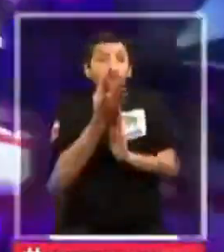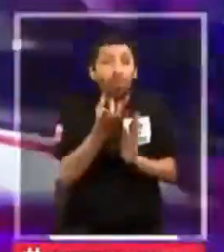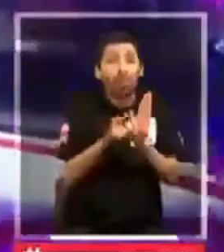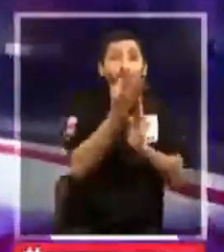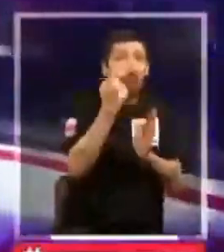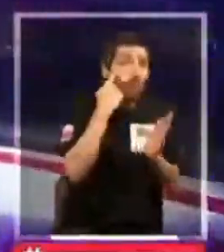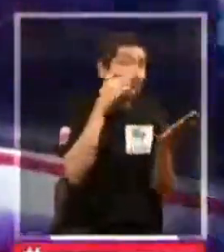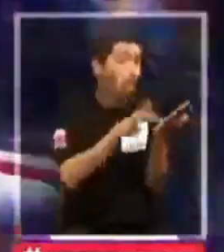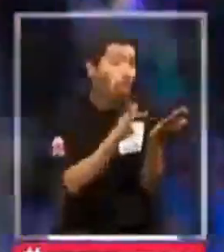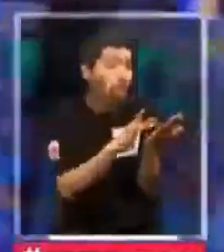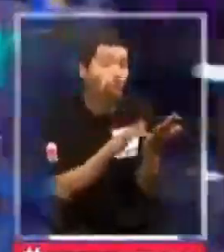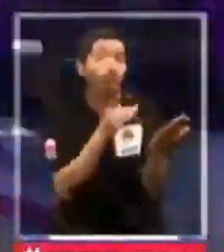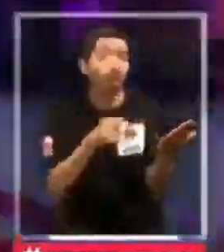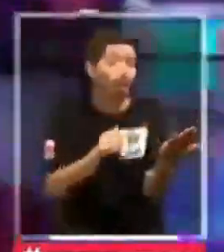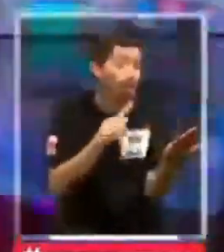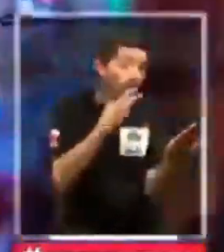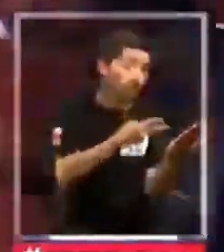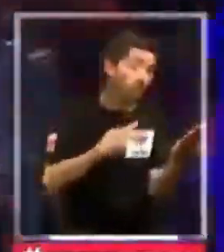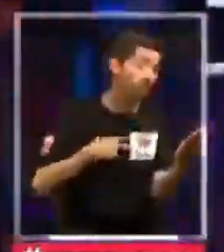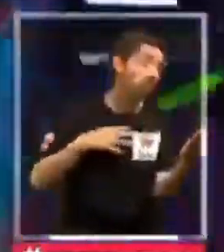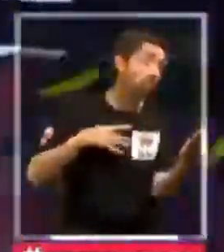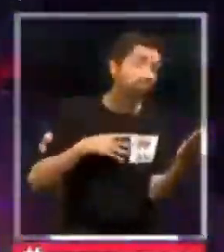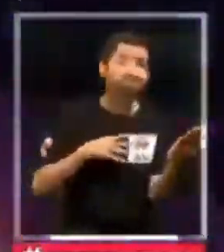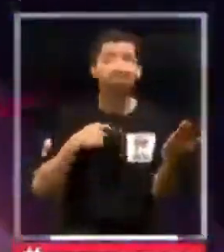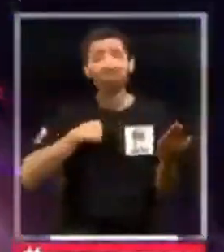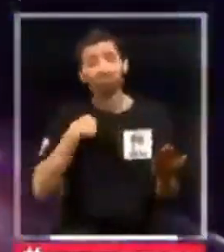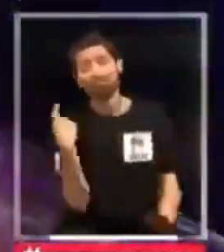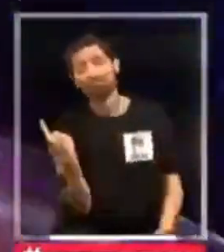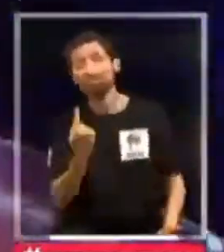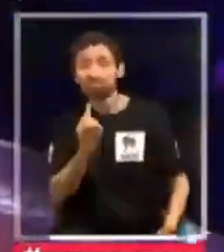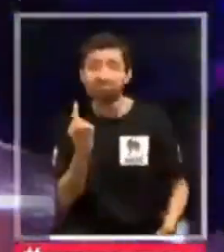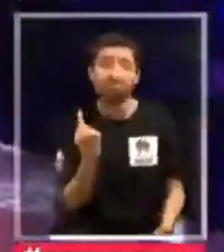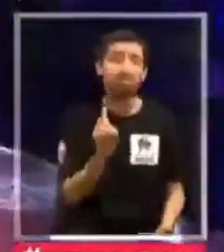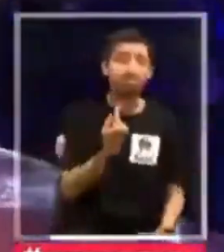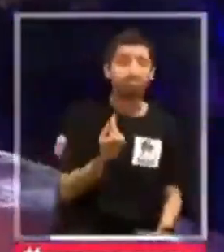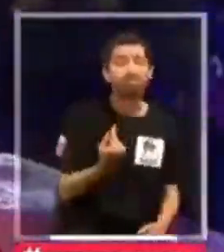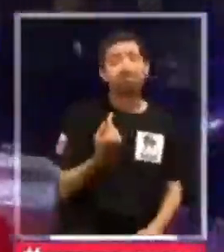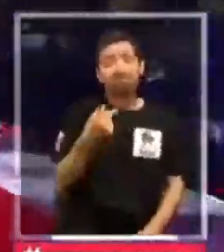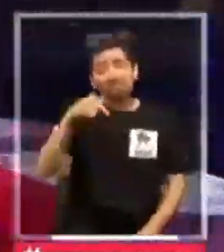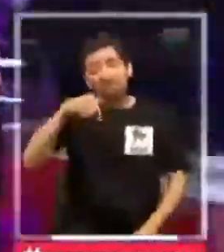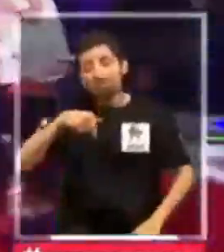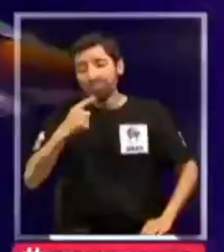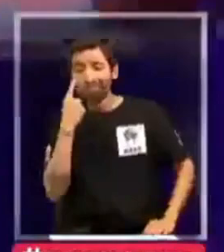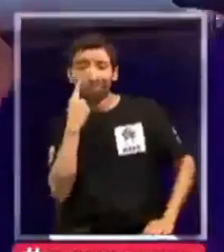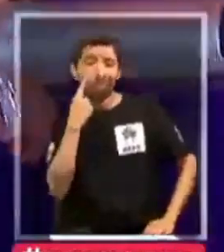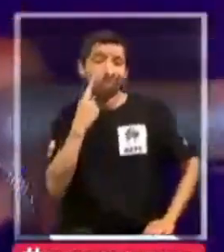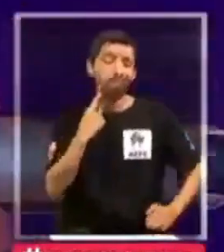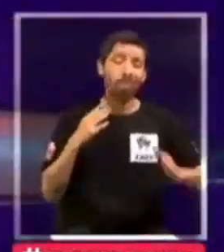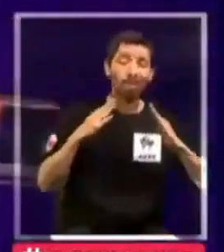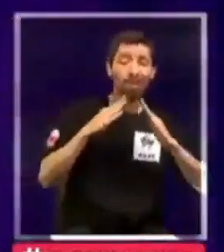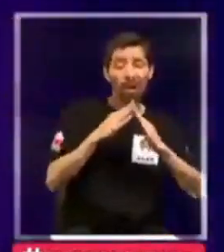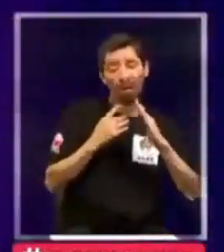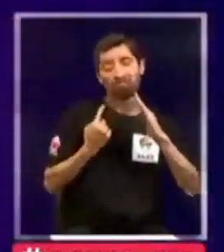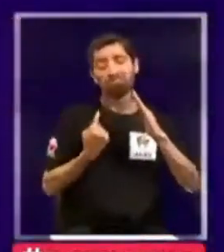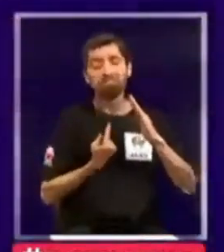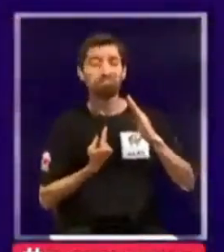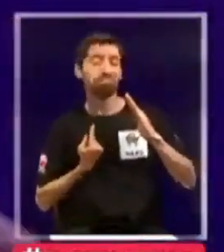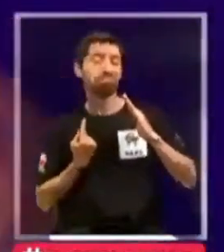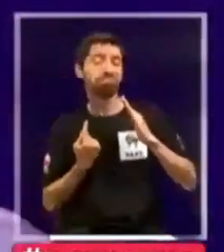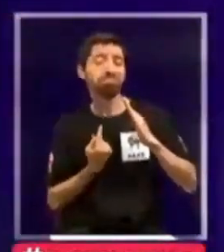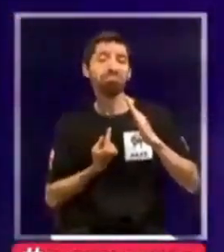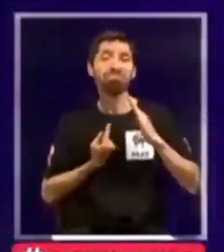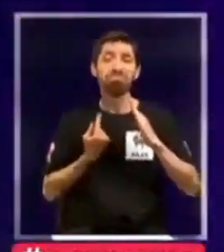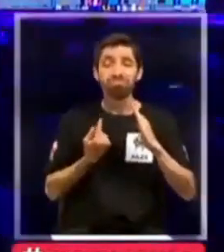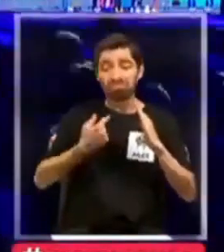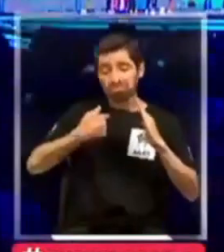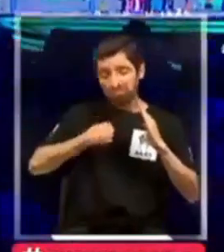Pendiente pa' ver si solo tan feliz. Y como no está aquí. Hoy es uno de esos días que me siento solo en casa.